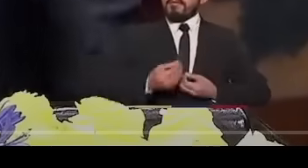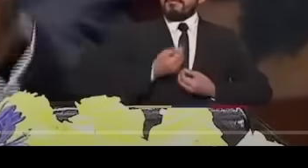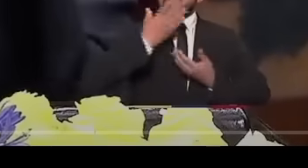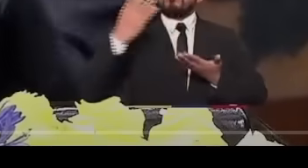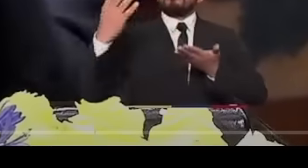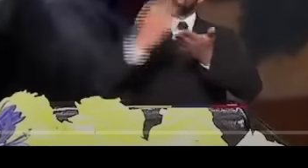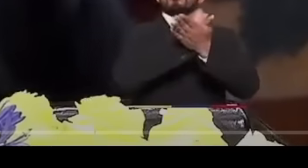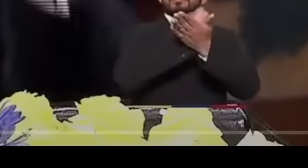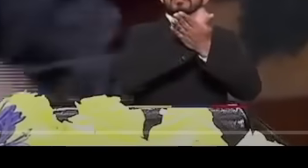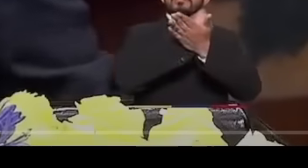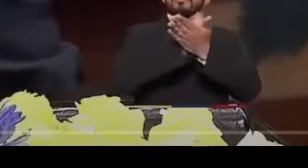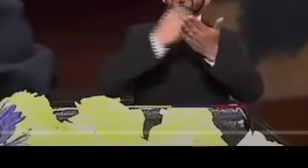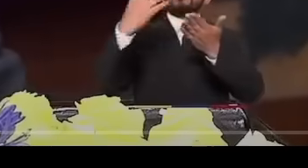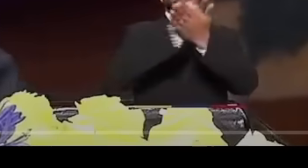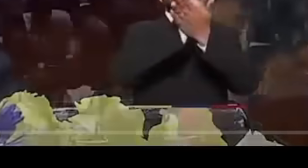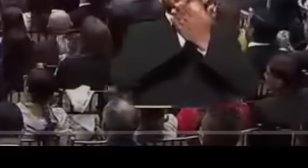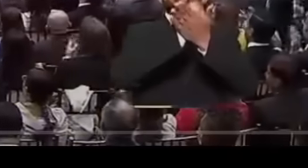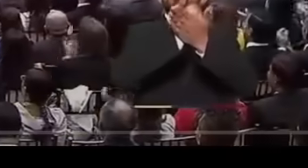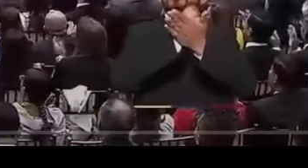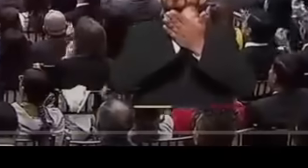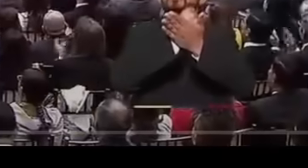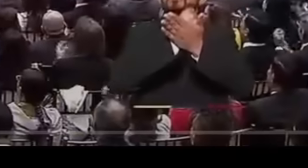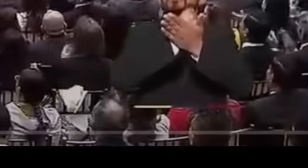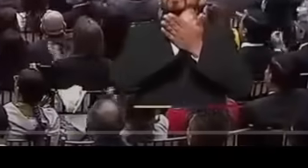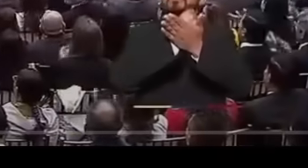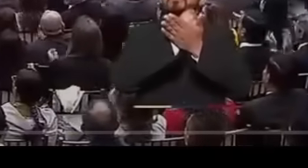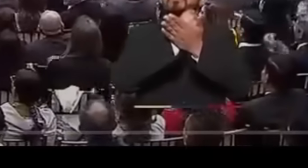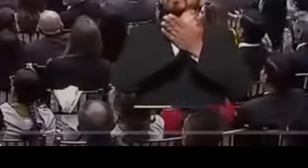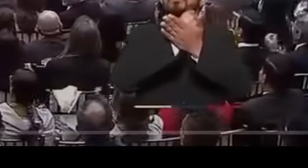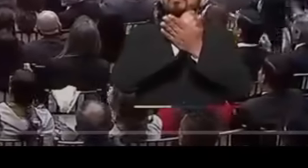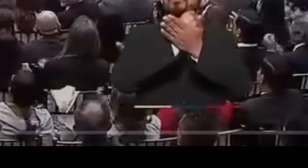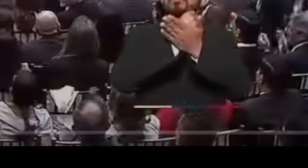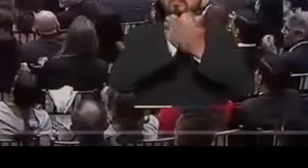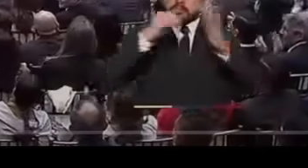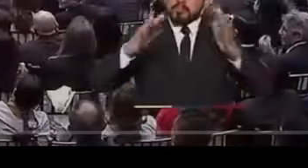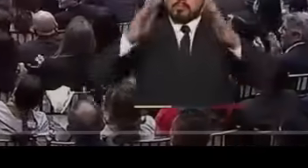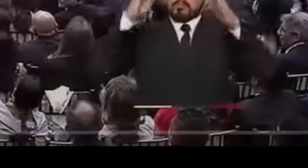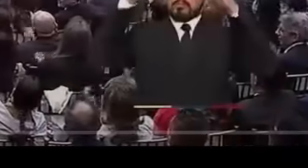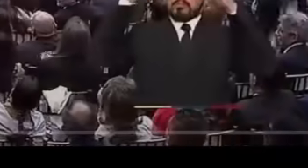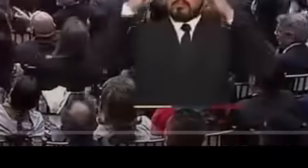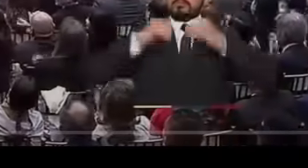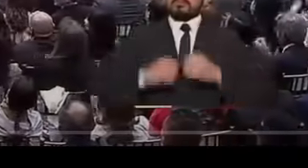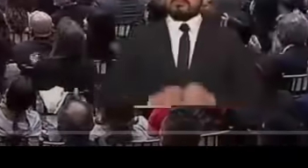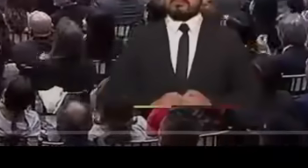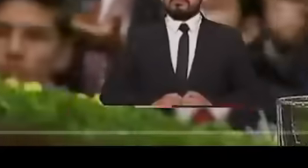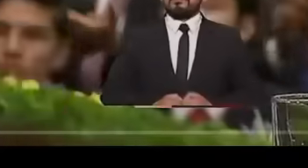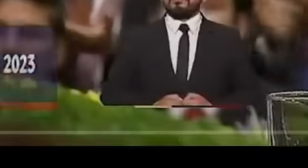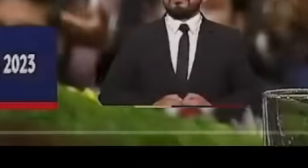se debe recuperar. ¡Ay, guapuda! ¡Ay! ¡Hijo de Pacho! ¡Hijo de Pacho, dije yo! ¡Hijo de